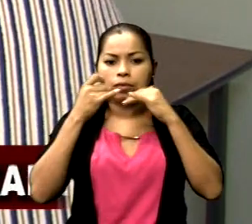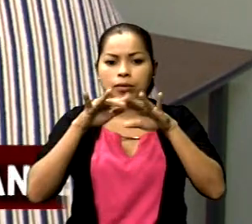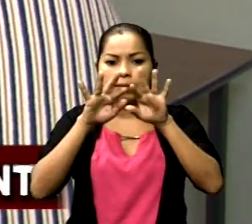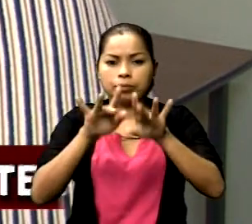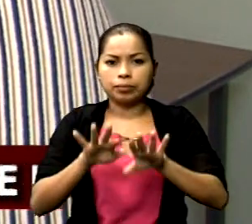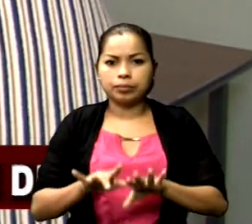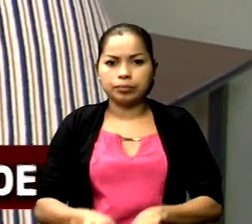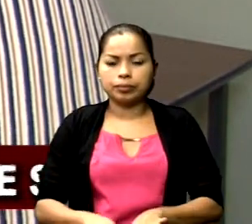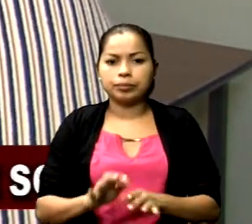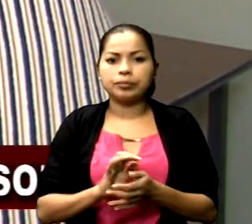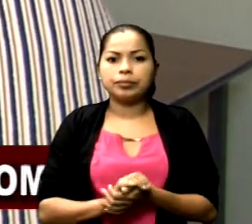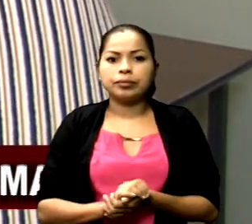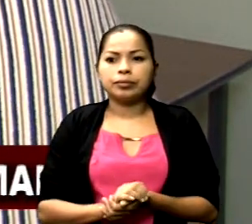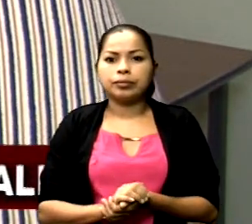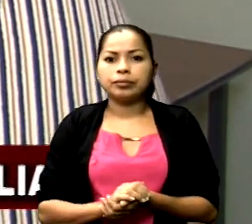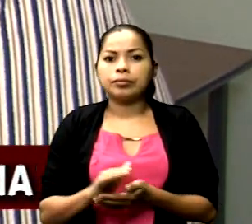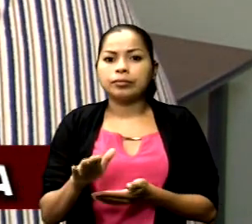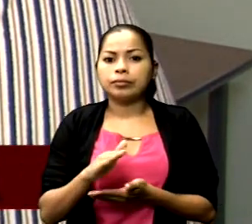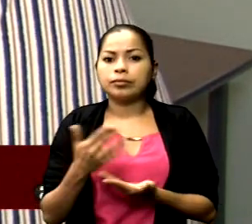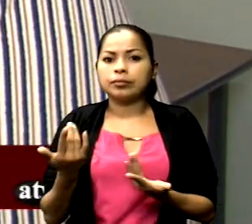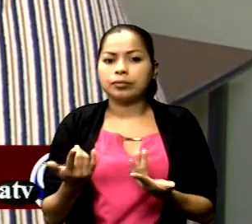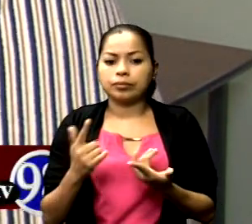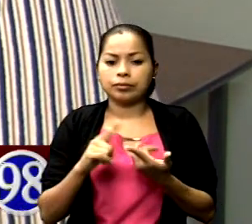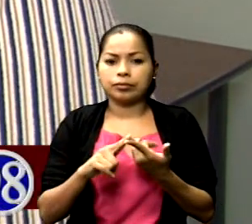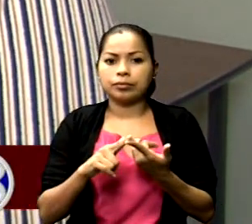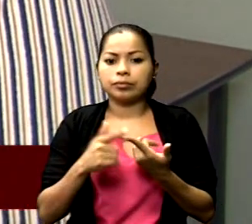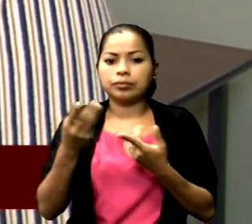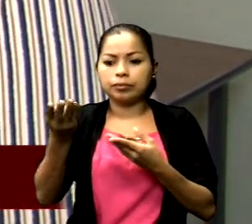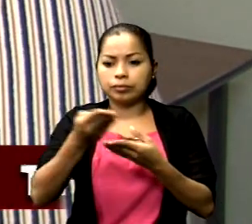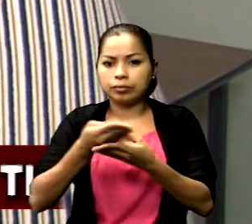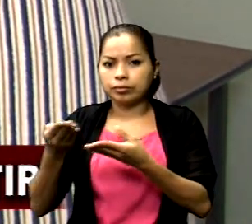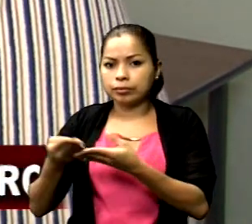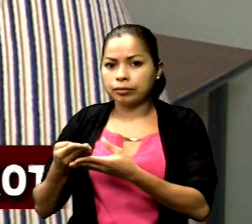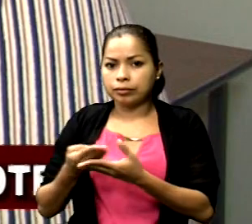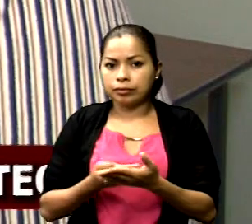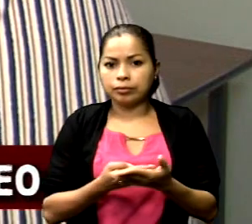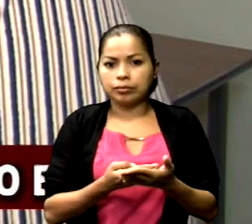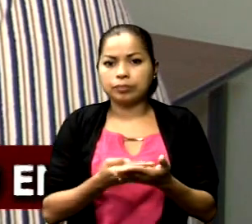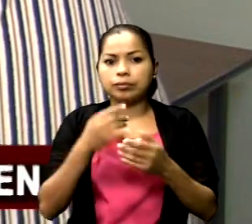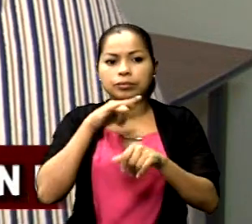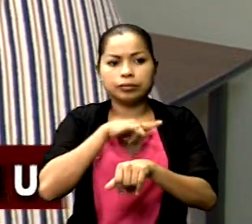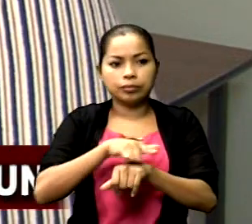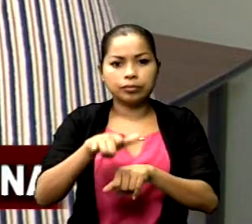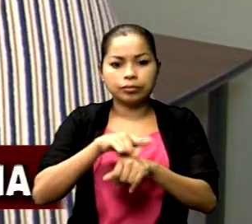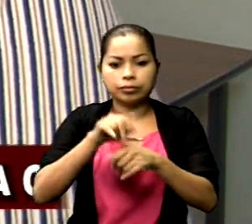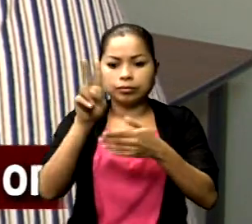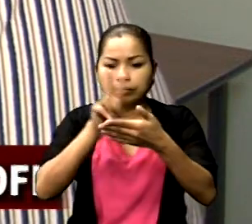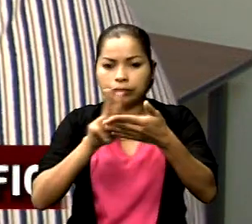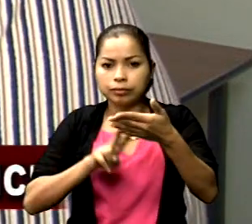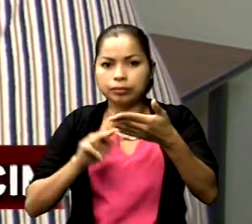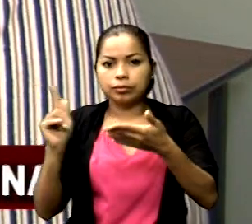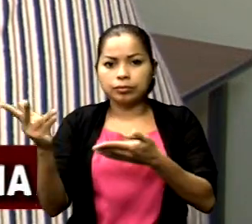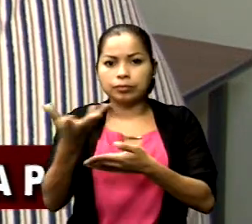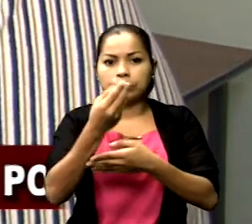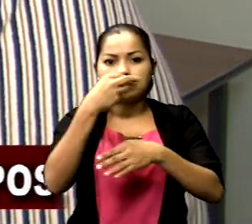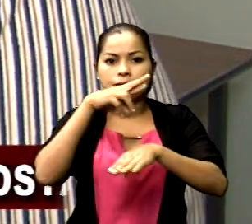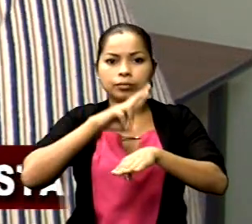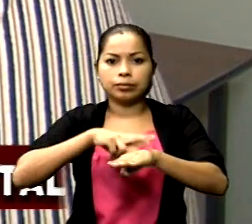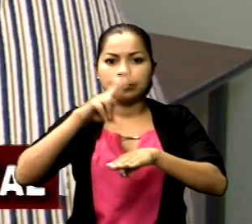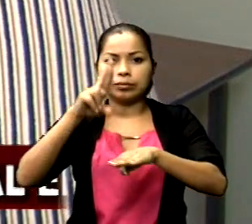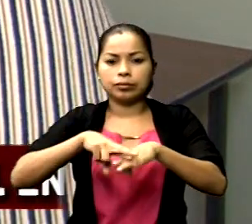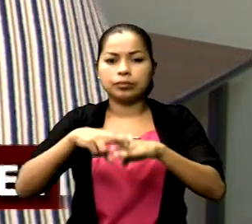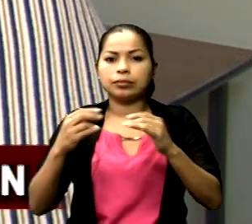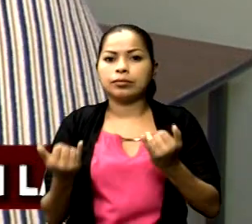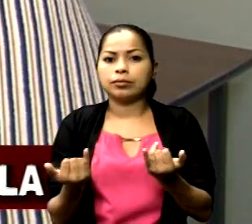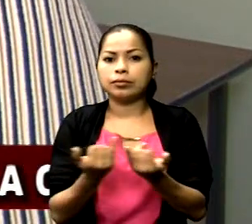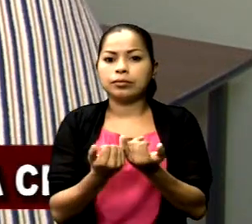avanzar, que básicamente ha sido en lo que es la recopilación, búsqueda y revisión de todas las normas, así